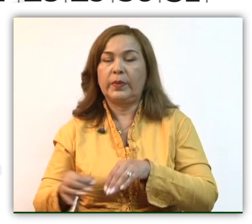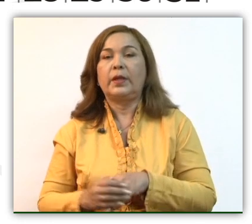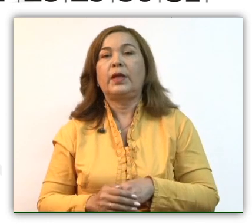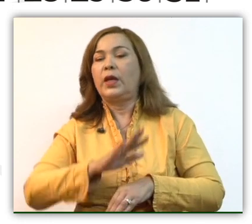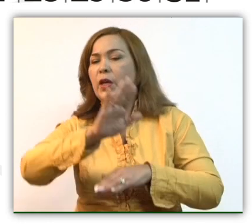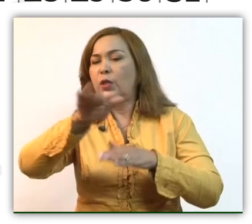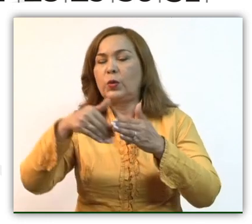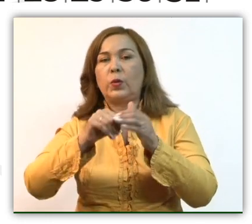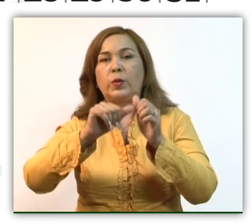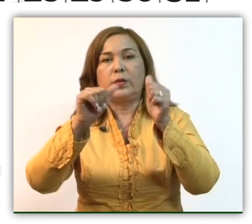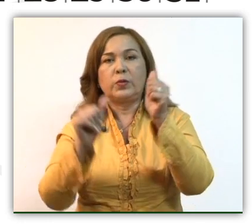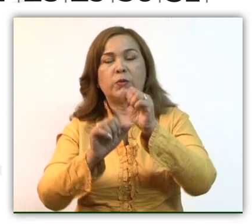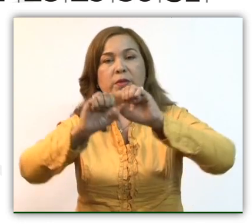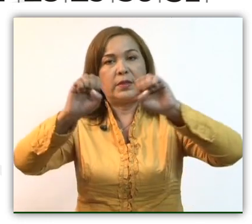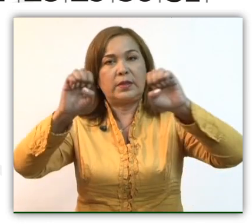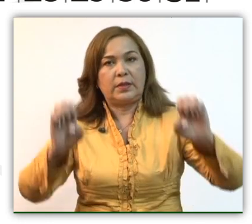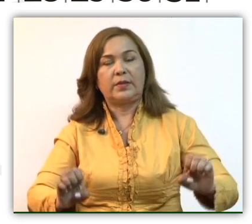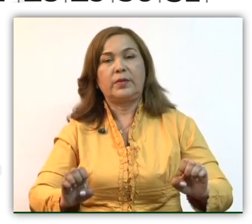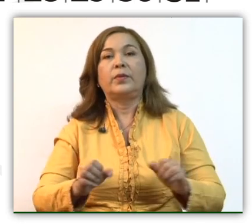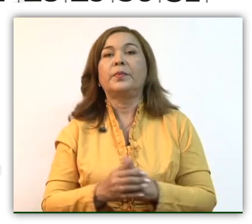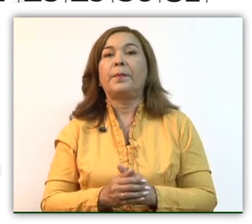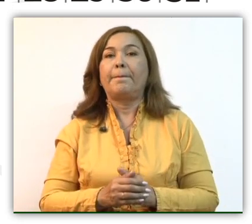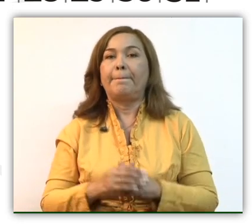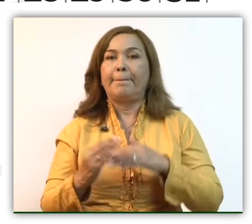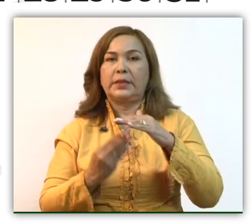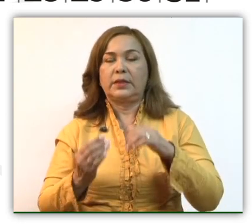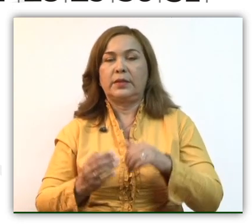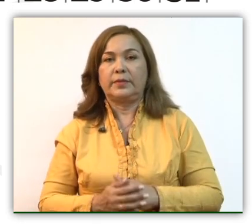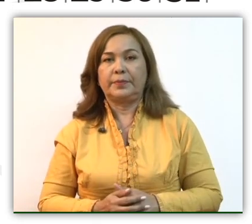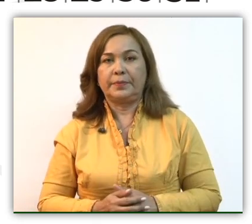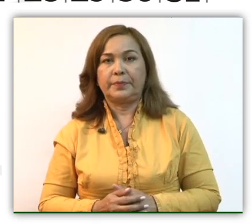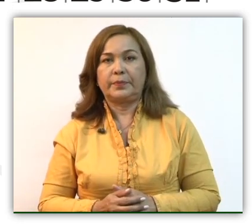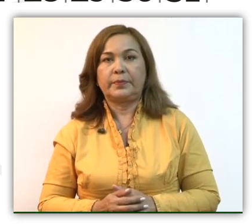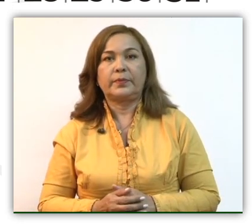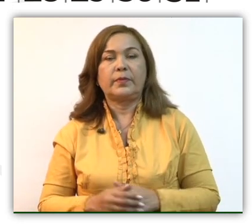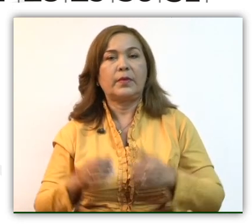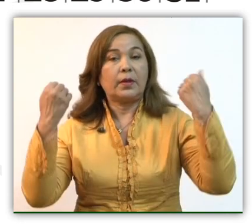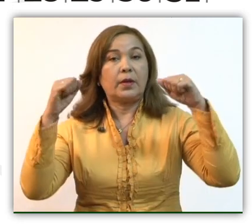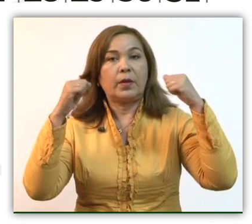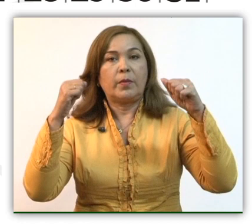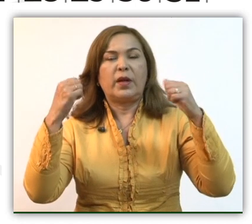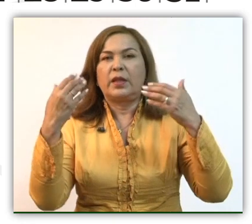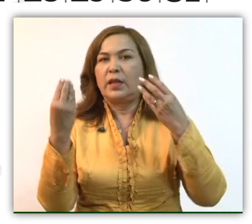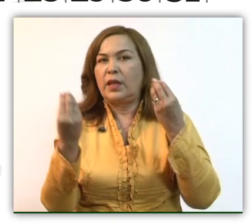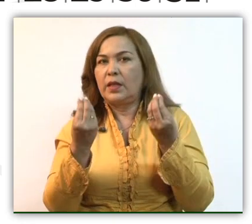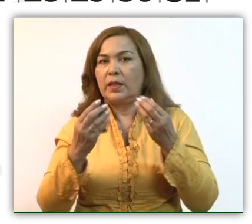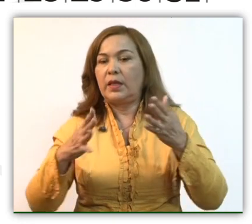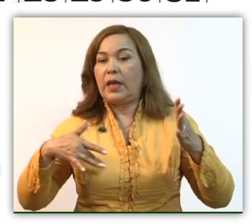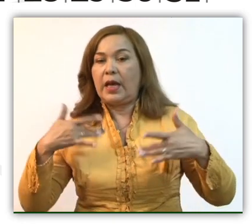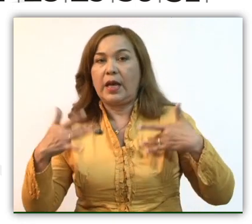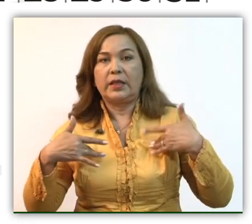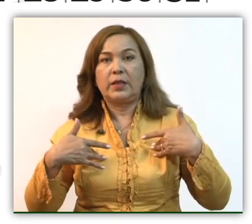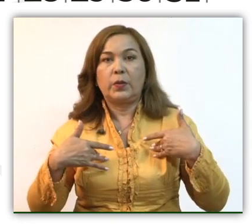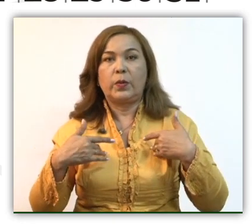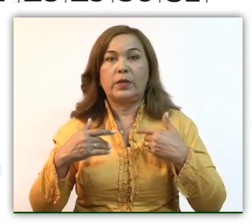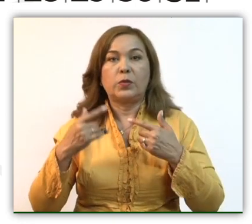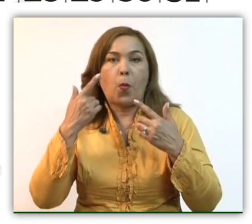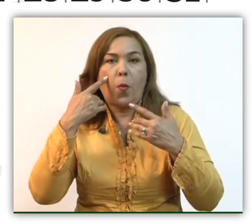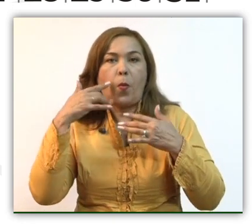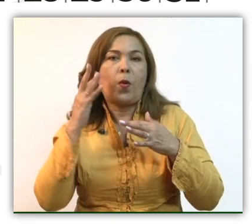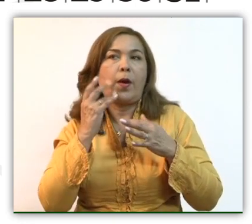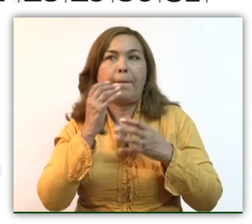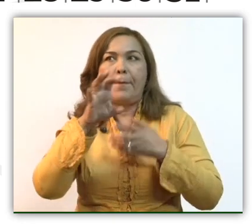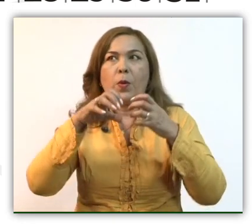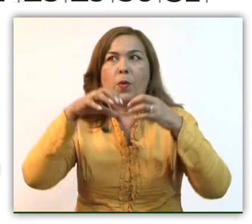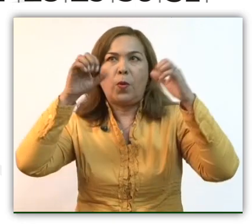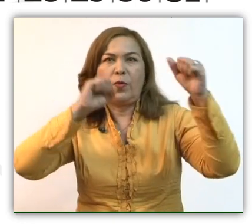y o Municipal en todo el Subsistema de Educación Básica. Simulación y simulacro de